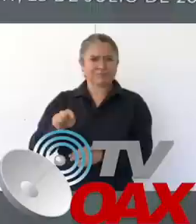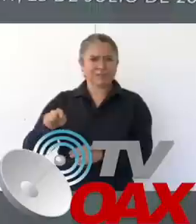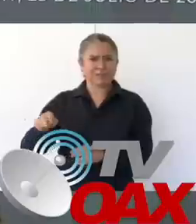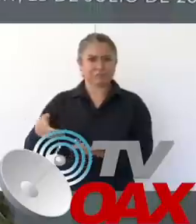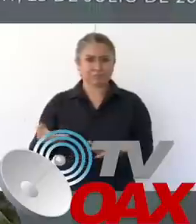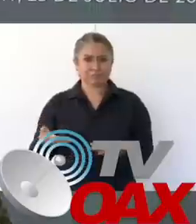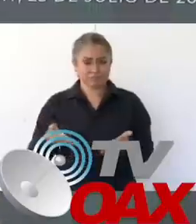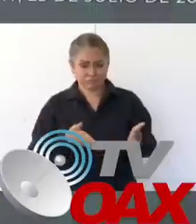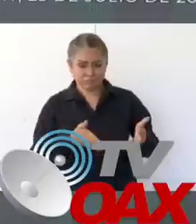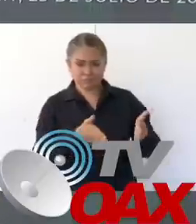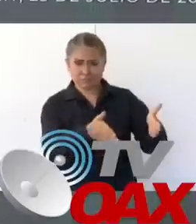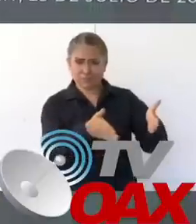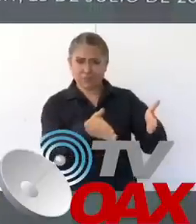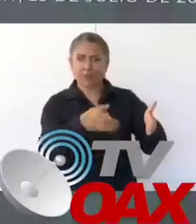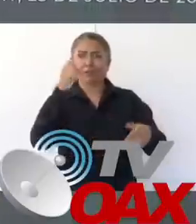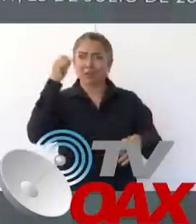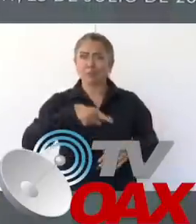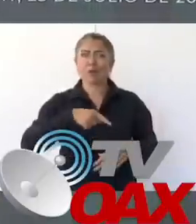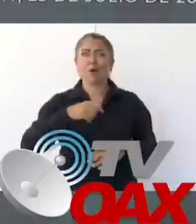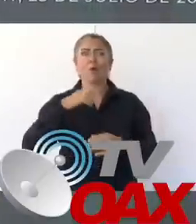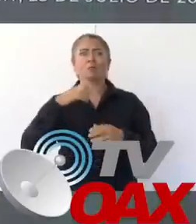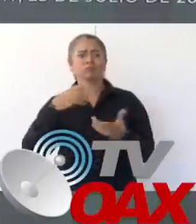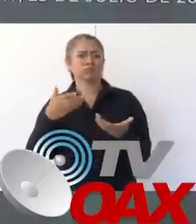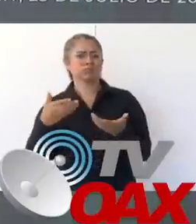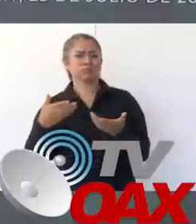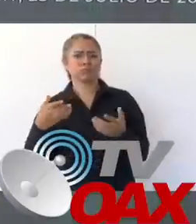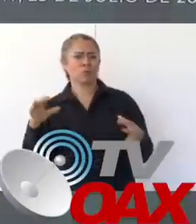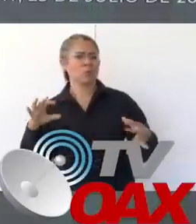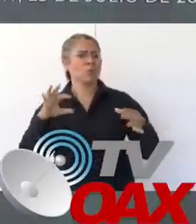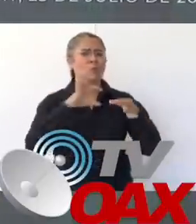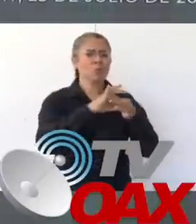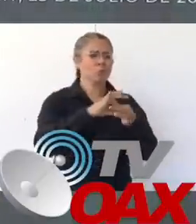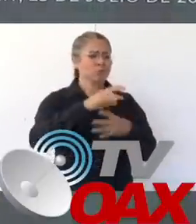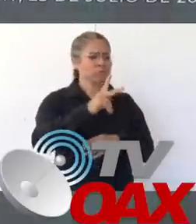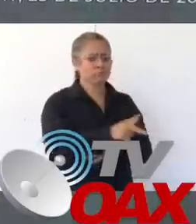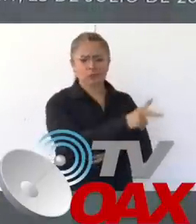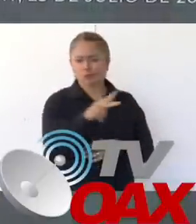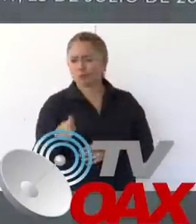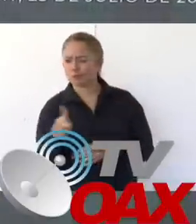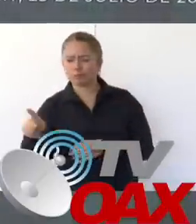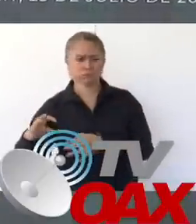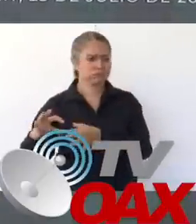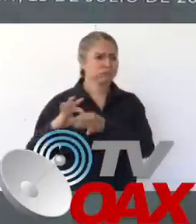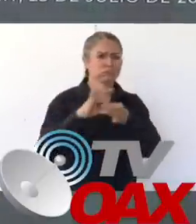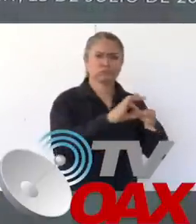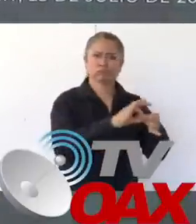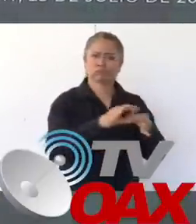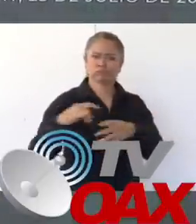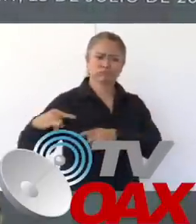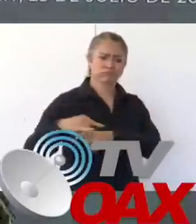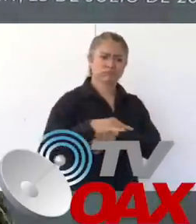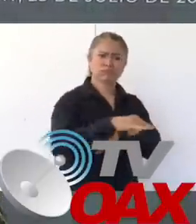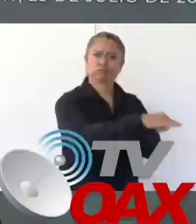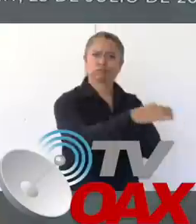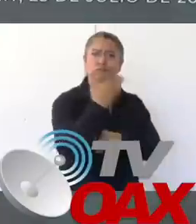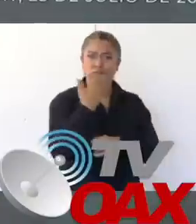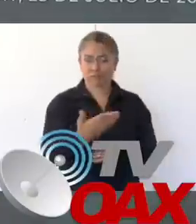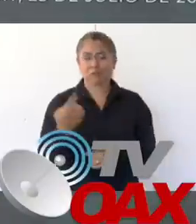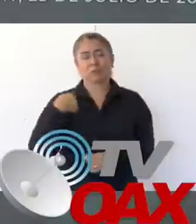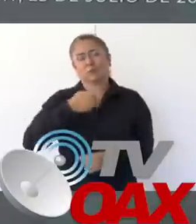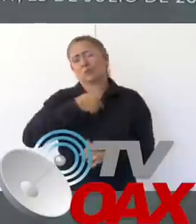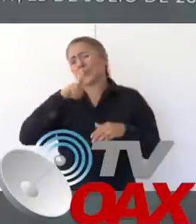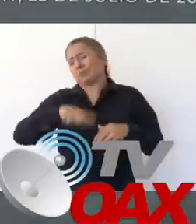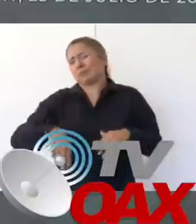en beneficio de las poblaciones. Es una obra muy noble y que todos estamos con